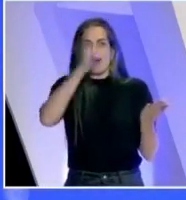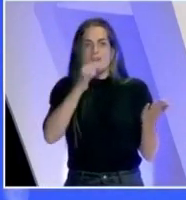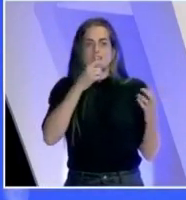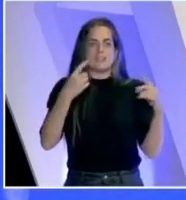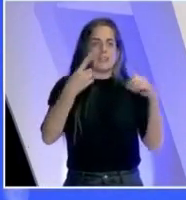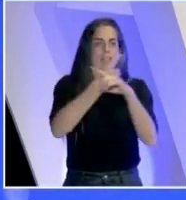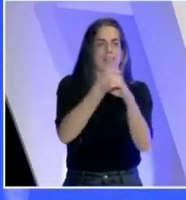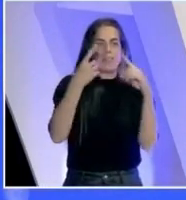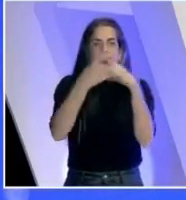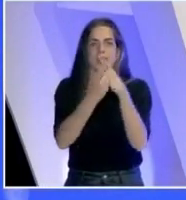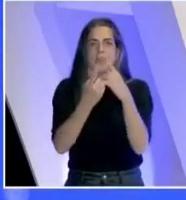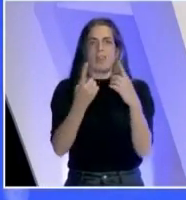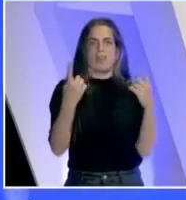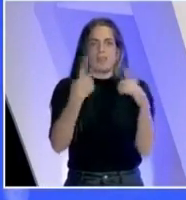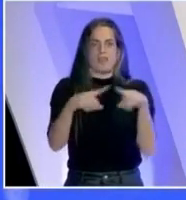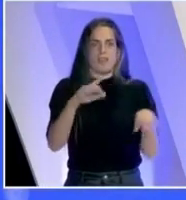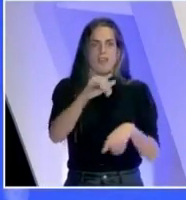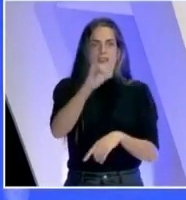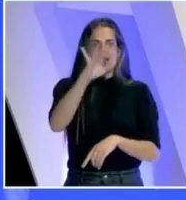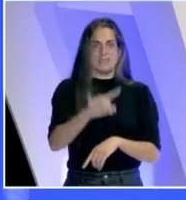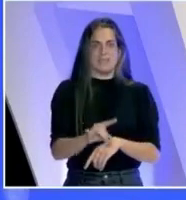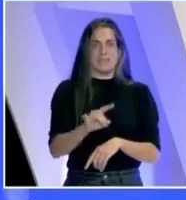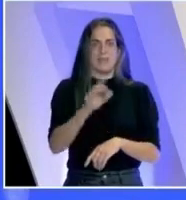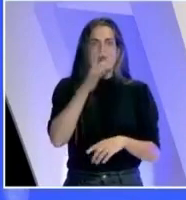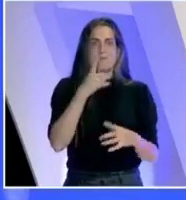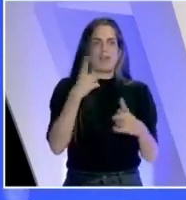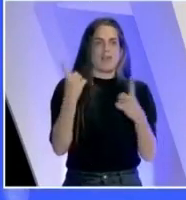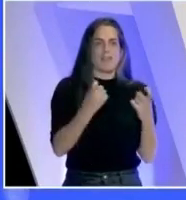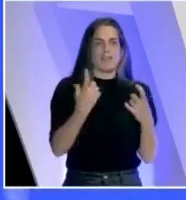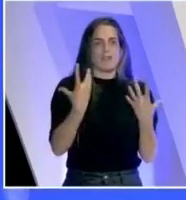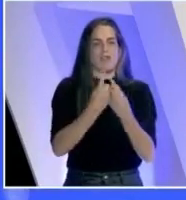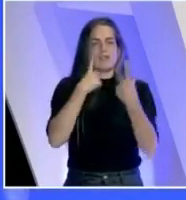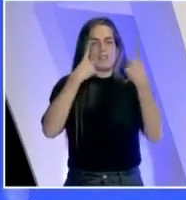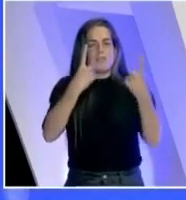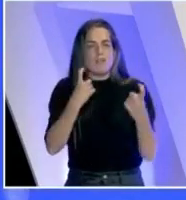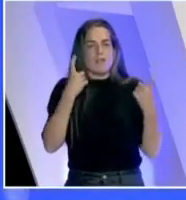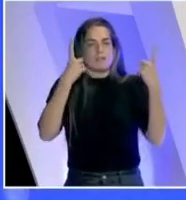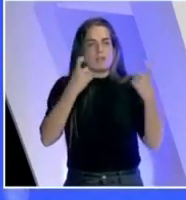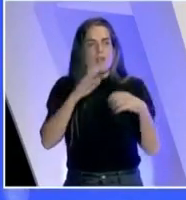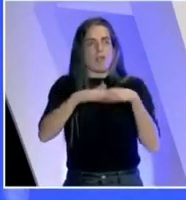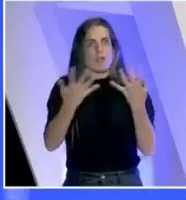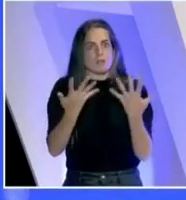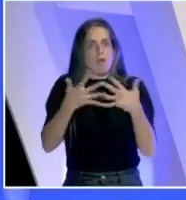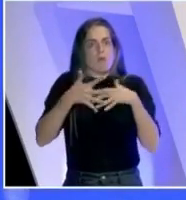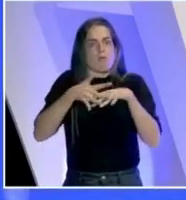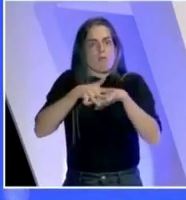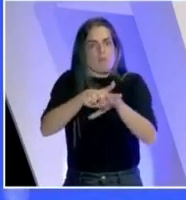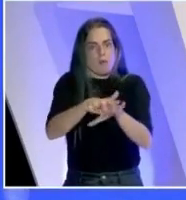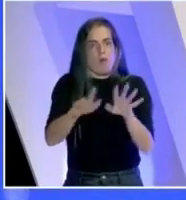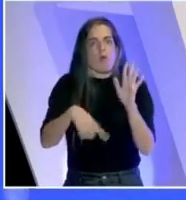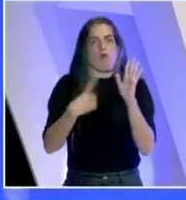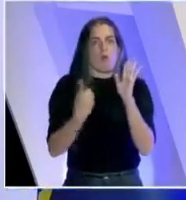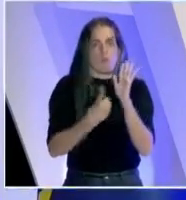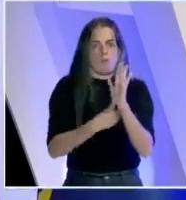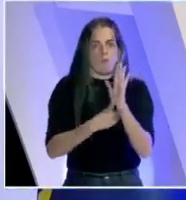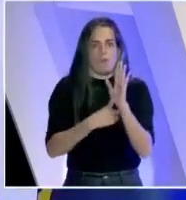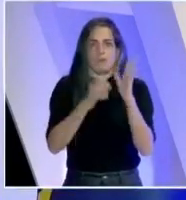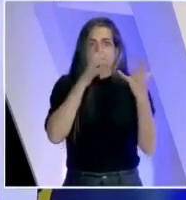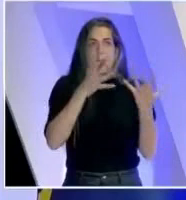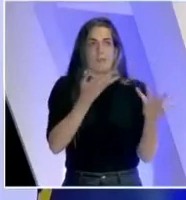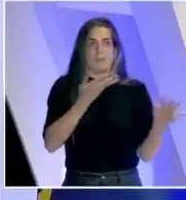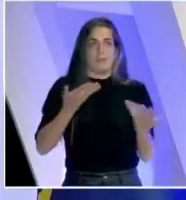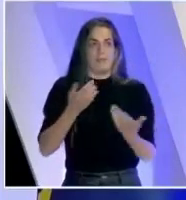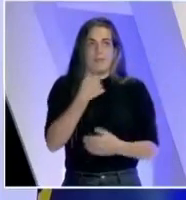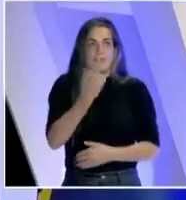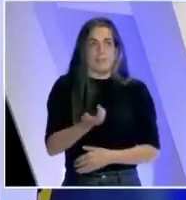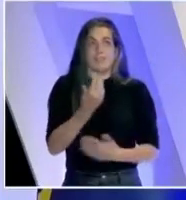como aquí se ha relatado, aunar esfuerzos y dio sentido a muchos sacrificios y desvelos que tuvieron las generaciones que nos han precedido.